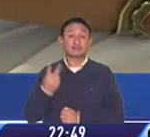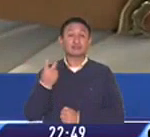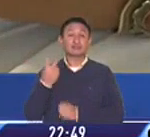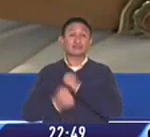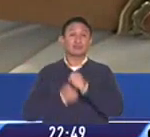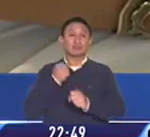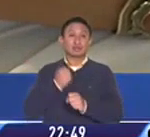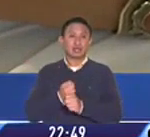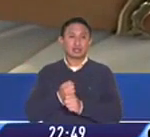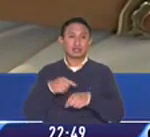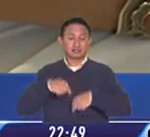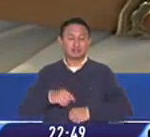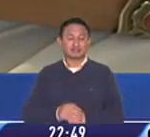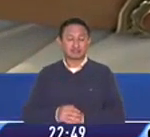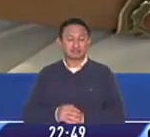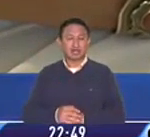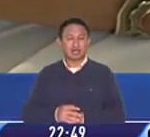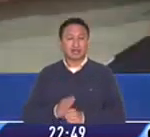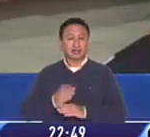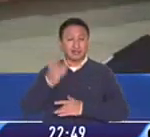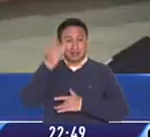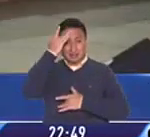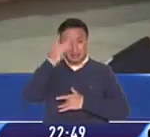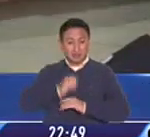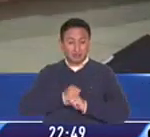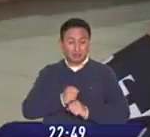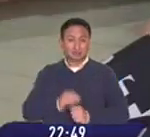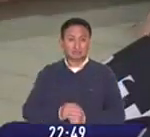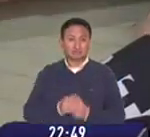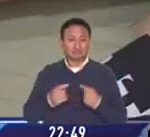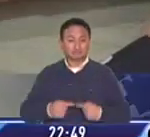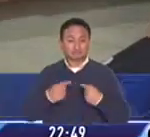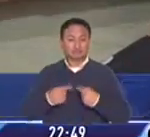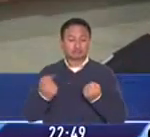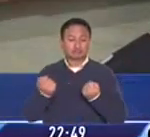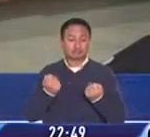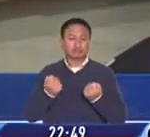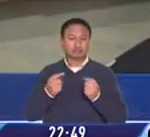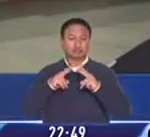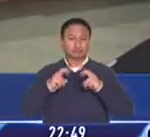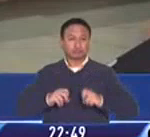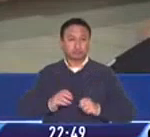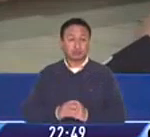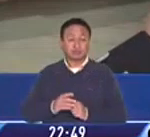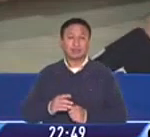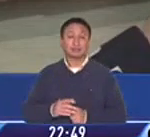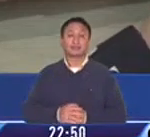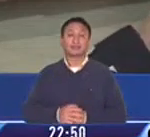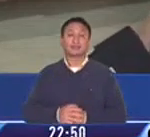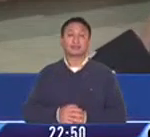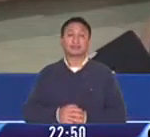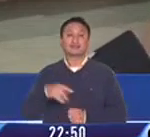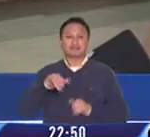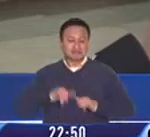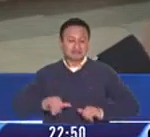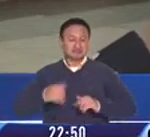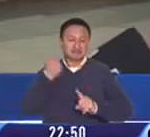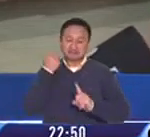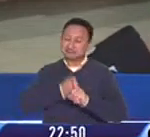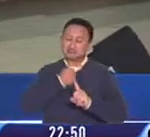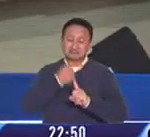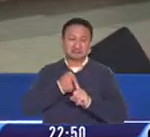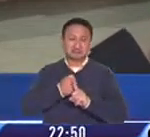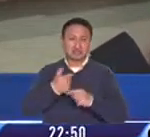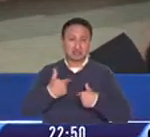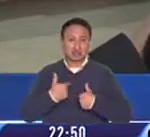años haciéndole frente a esta enfermedad. Sigo en remisiones, en controles, exámenes y consultas. Y sigo aquí luchando, siendo